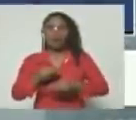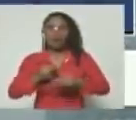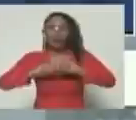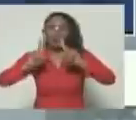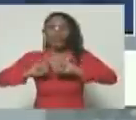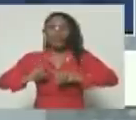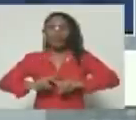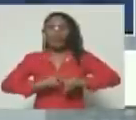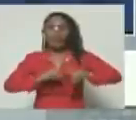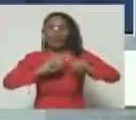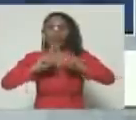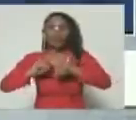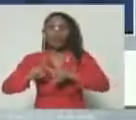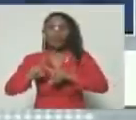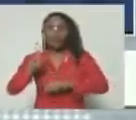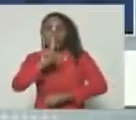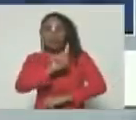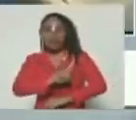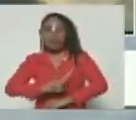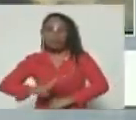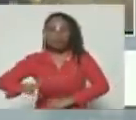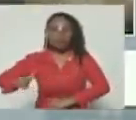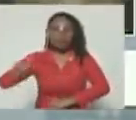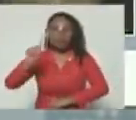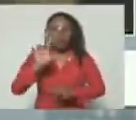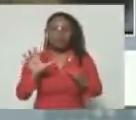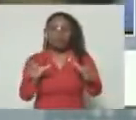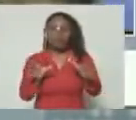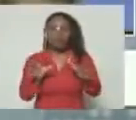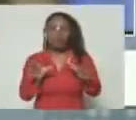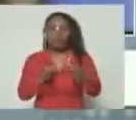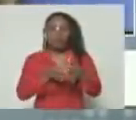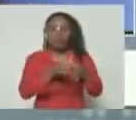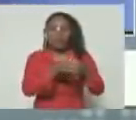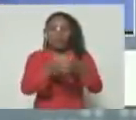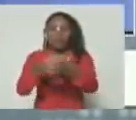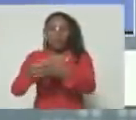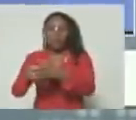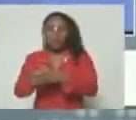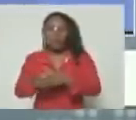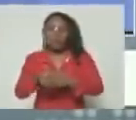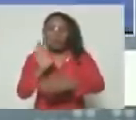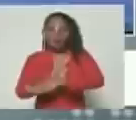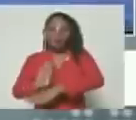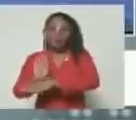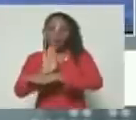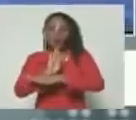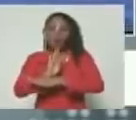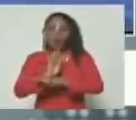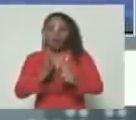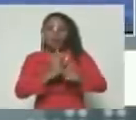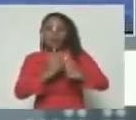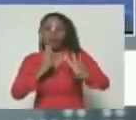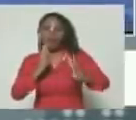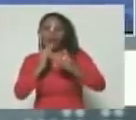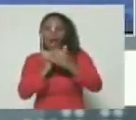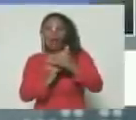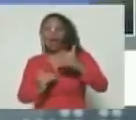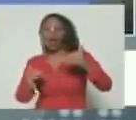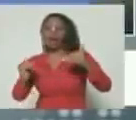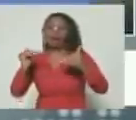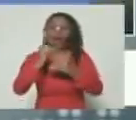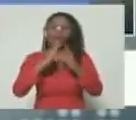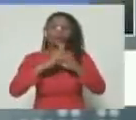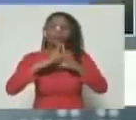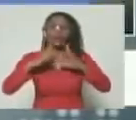distintos círculos y anillos de protección del desfile, tomaron las alturas de